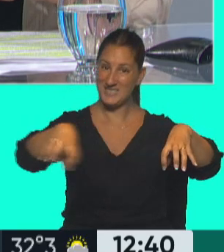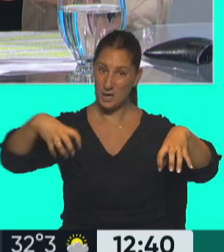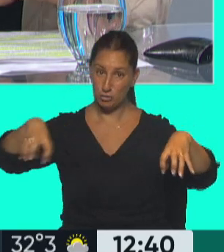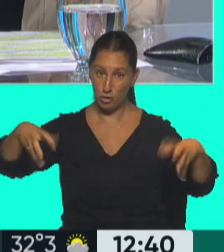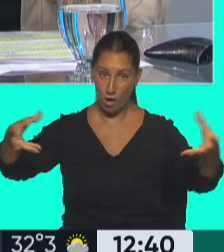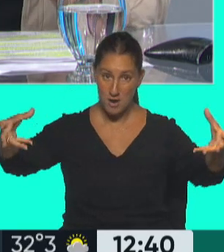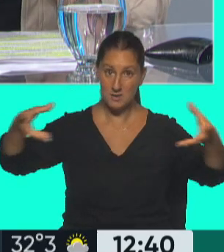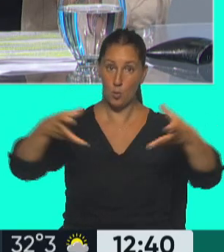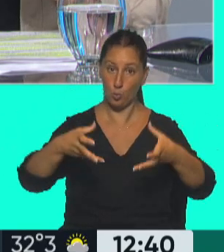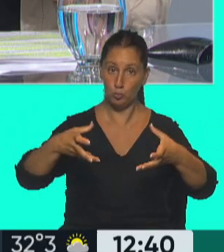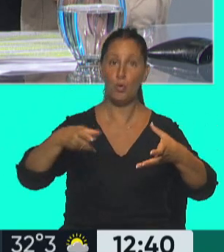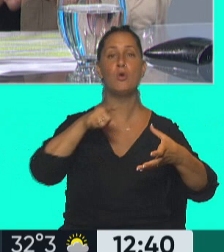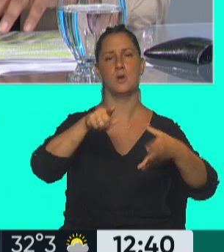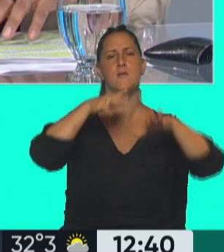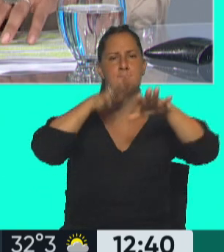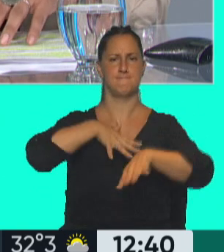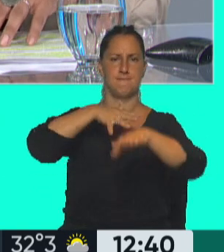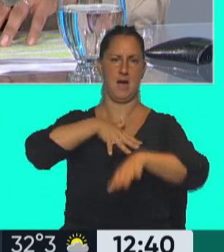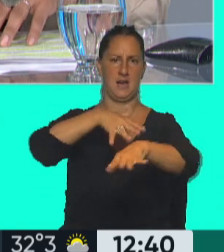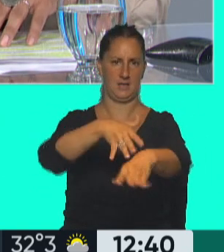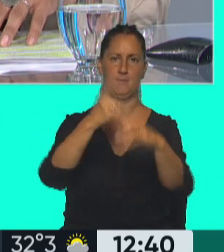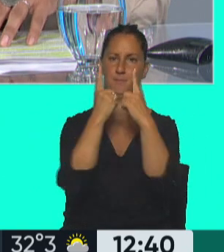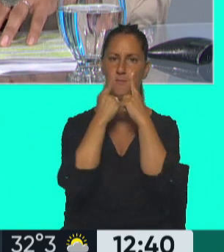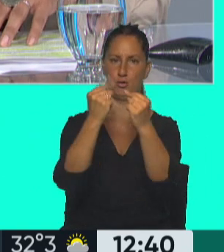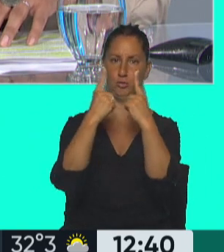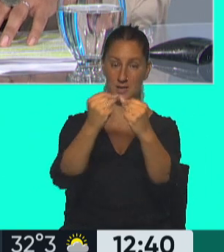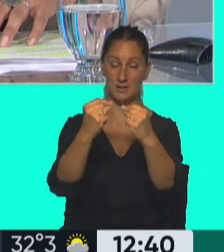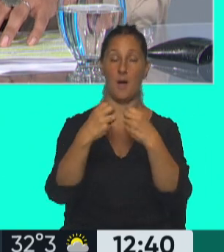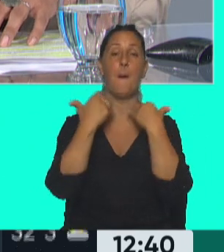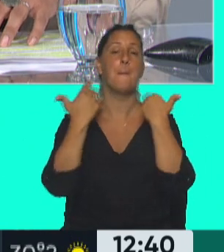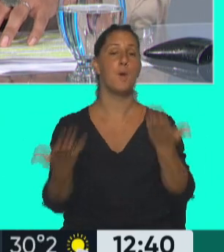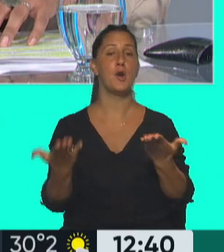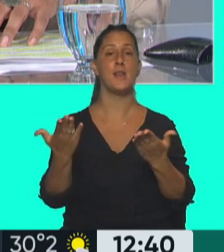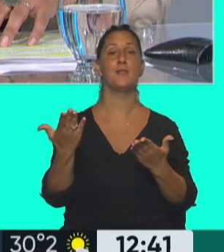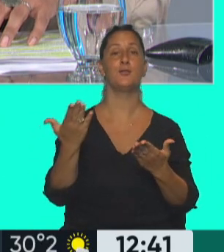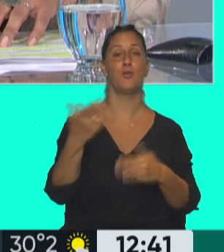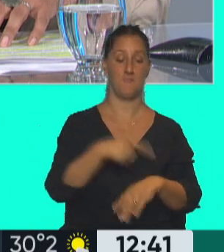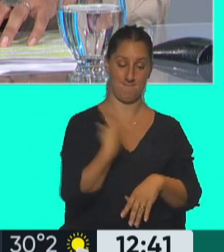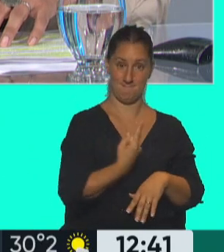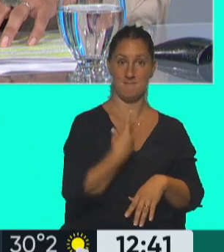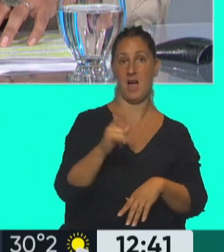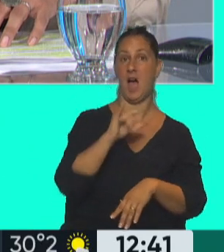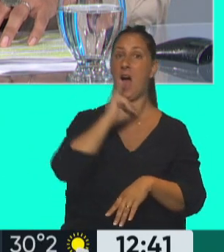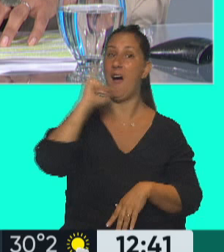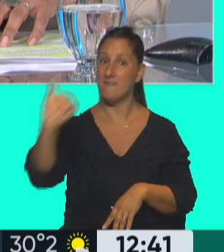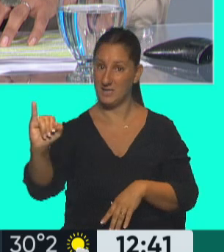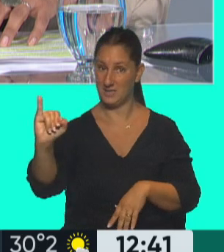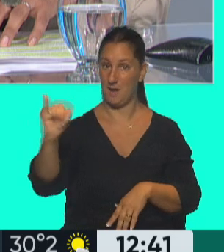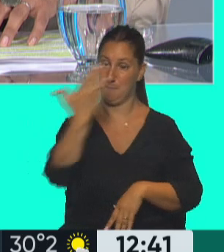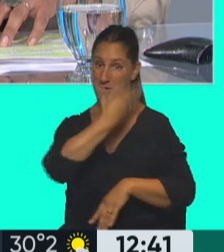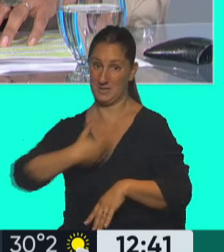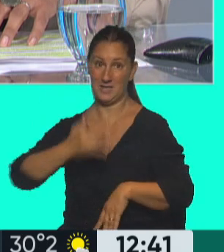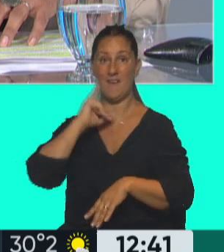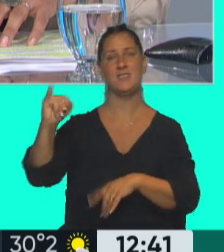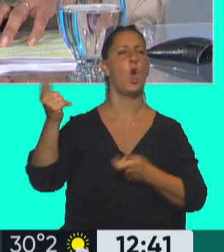sí. juntos marcharon en estas protestas. Por eso anuncian al presidente, además le anticipan que no gobierne